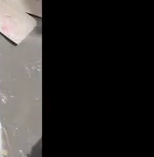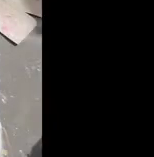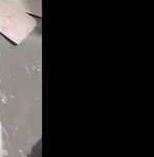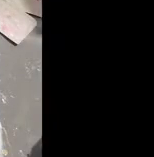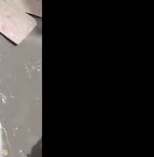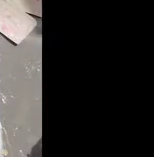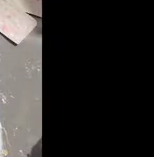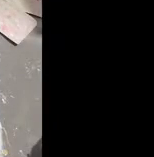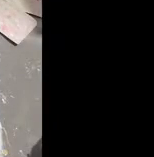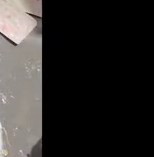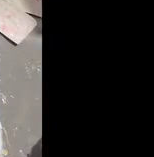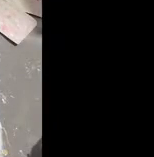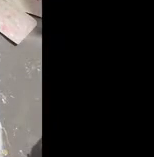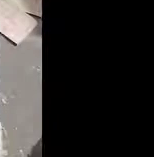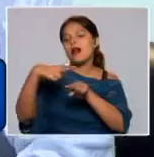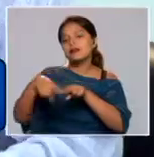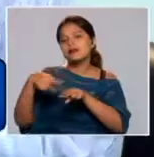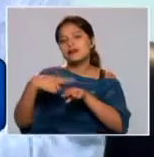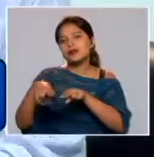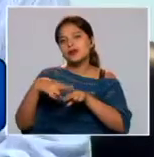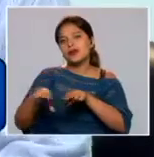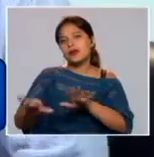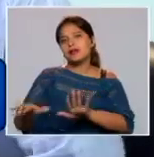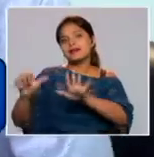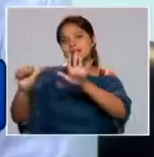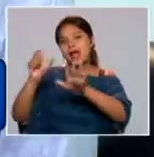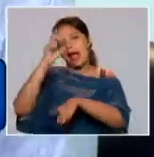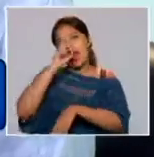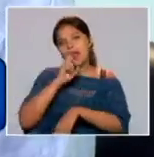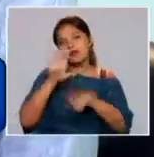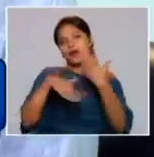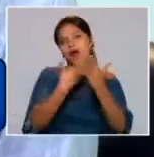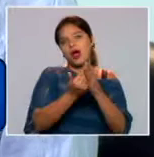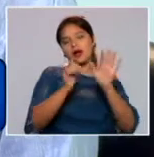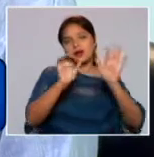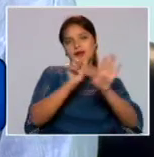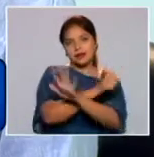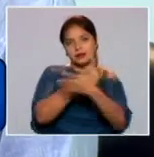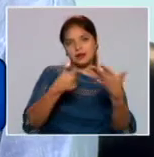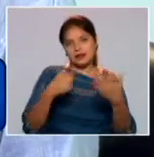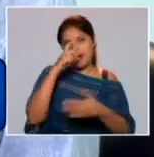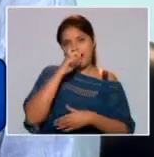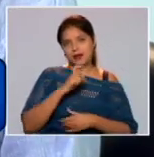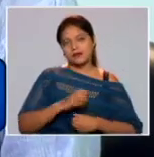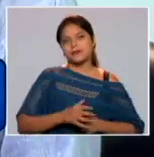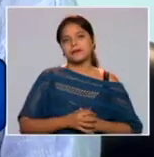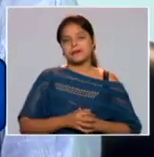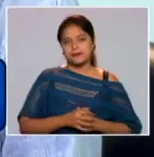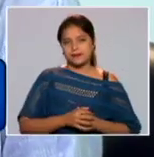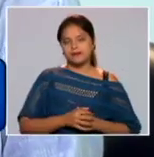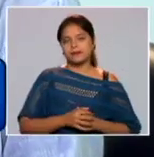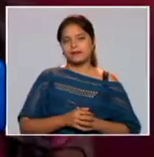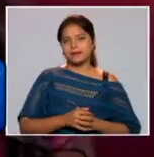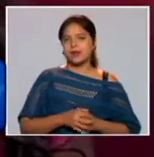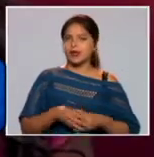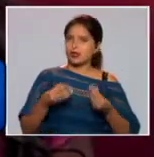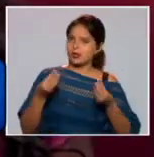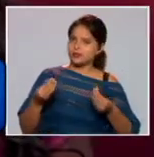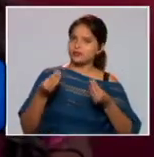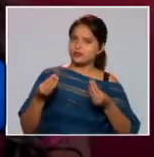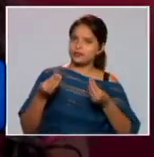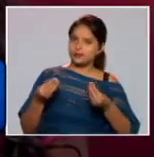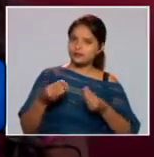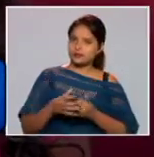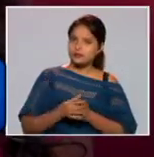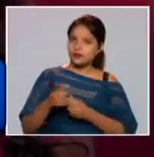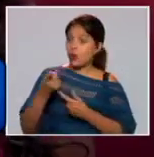artes plásticas para niños desde los 6 años hasta los 16 años cómo se incorpora